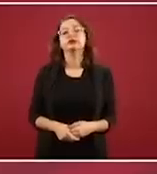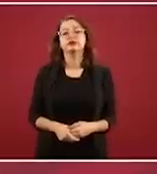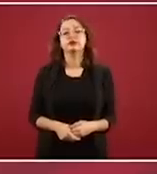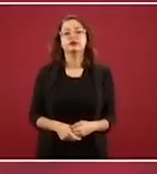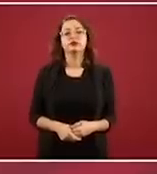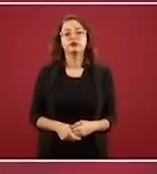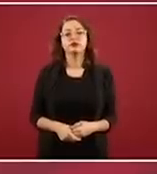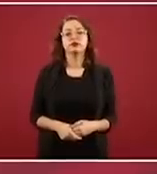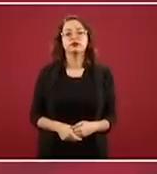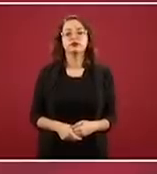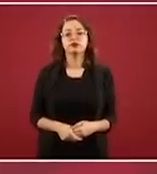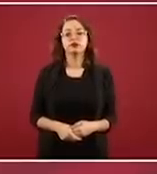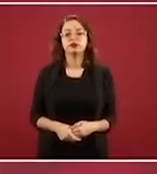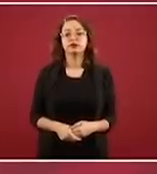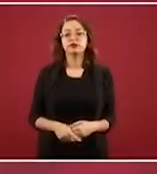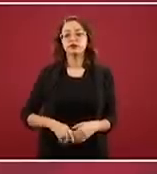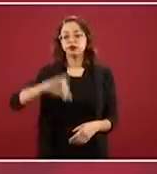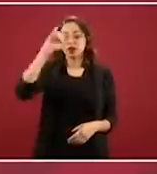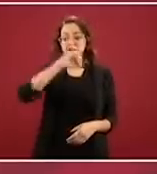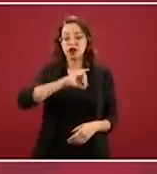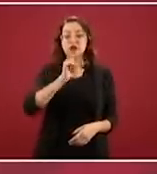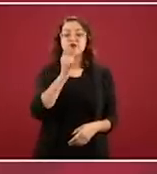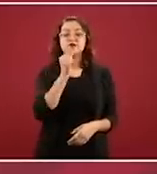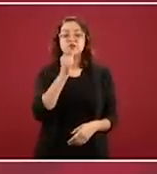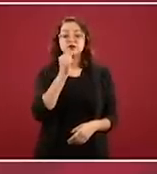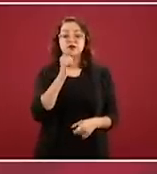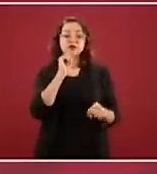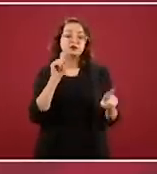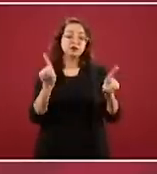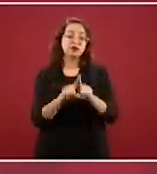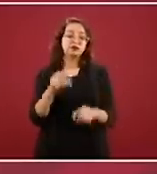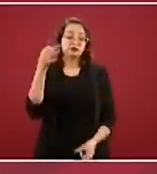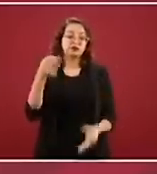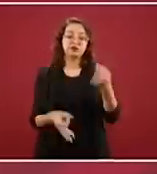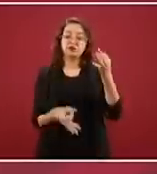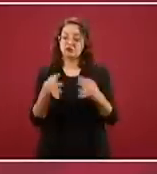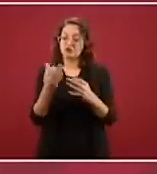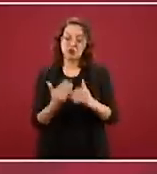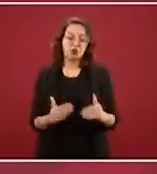tanto en jefes de policías como en fiscales.